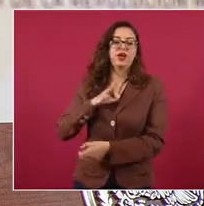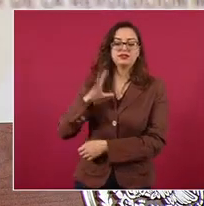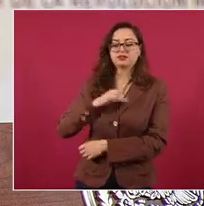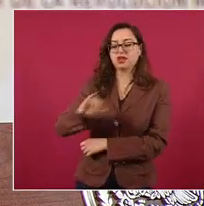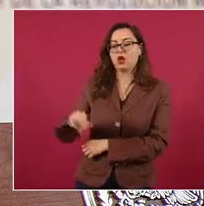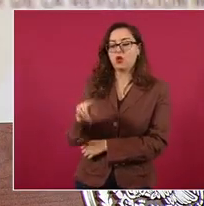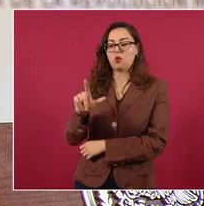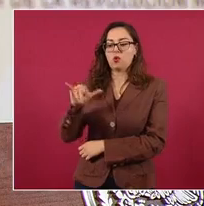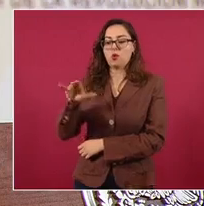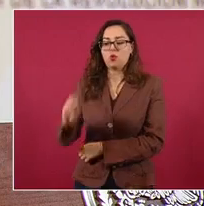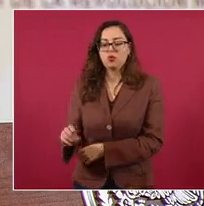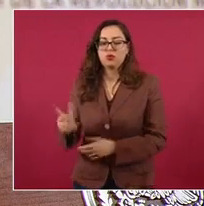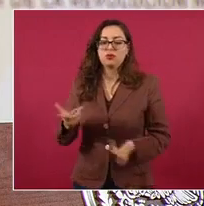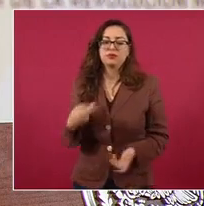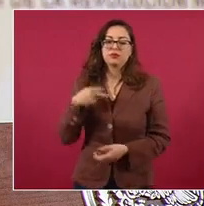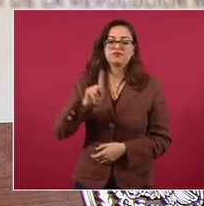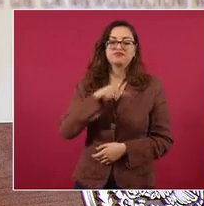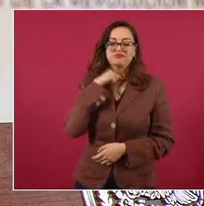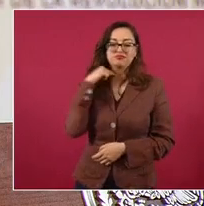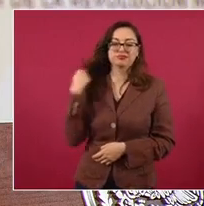Urías y